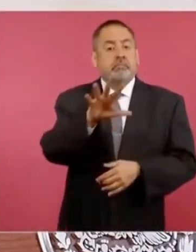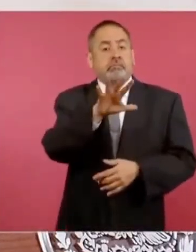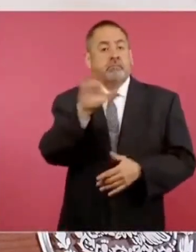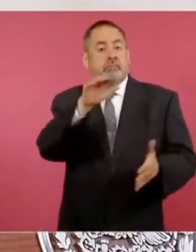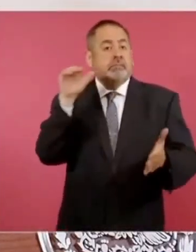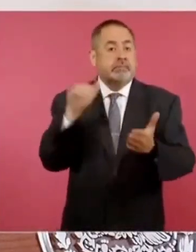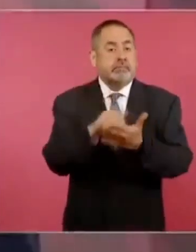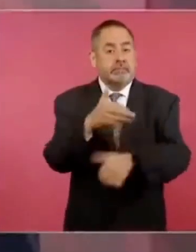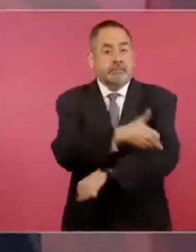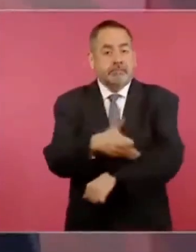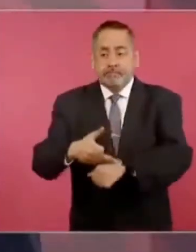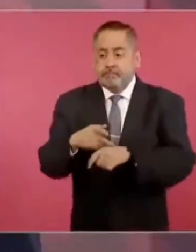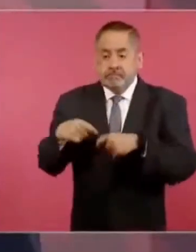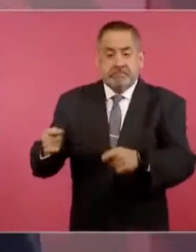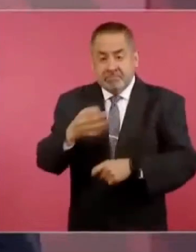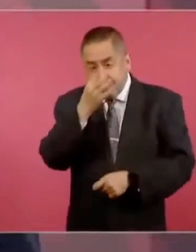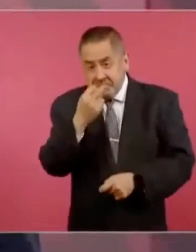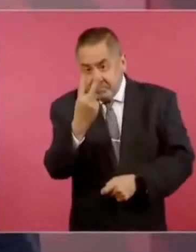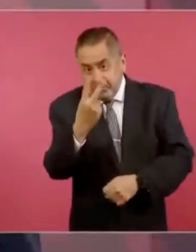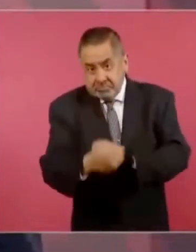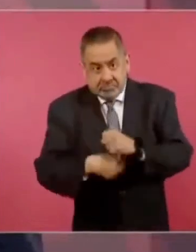familias en 2 años.